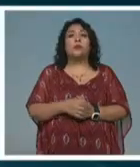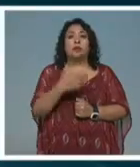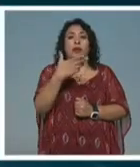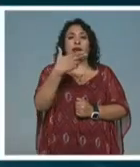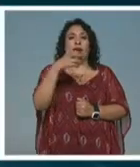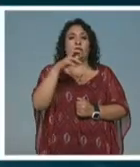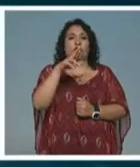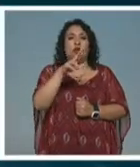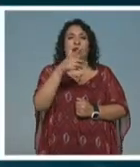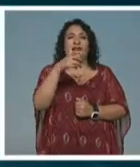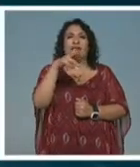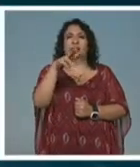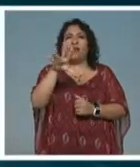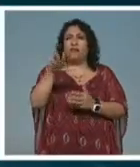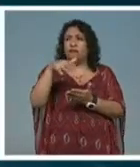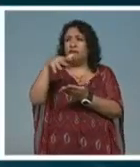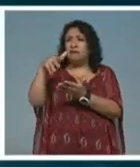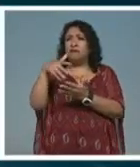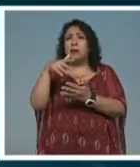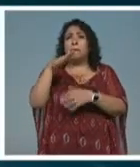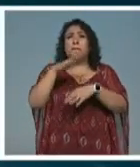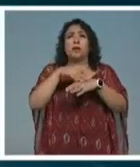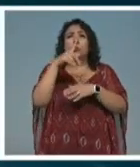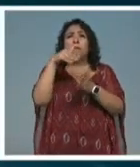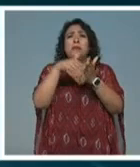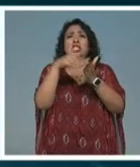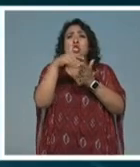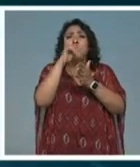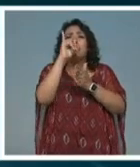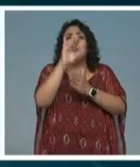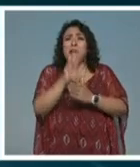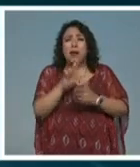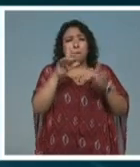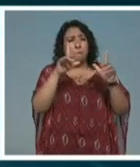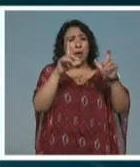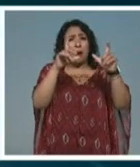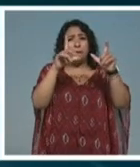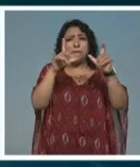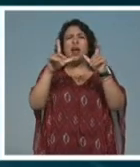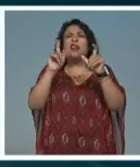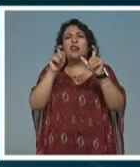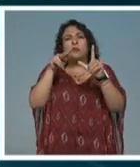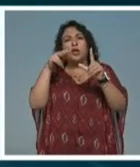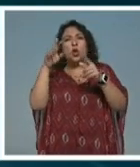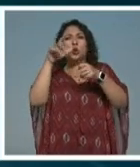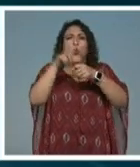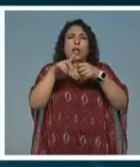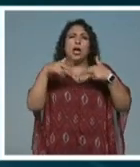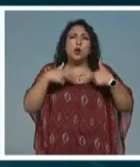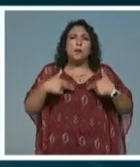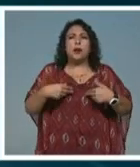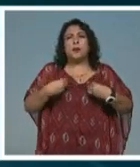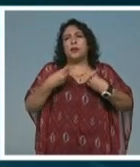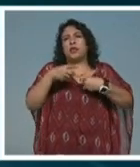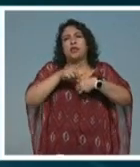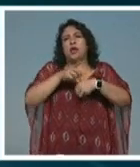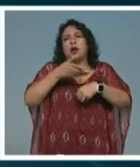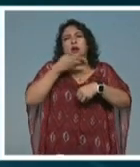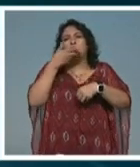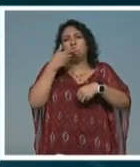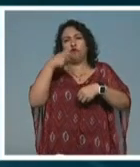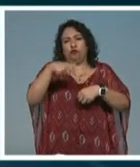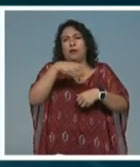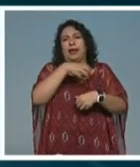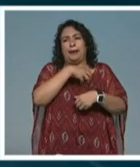Héctor García reunió un amplio acervo de más de 1,000,000 de imágenes con las que captó el enfoque cultural y humano de la vida cotidiana de la capital del